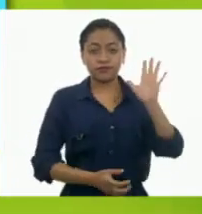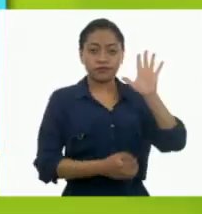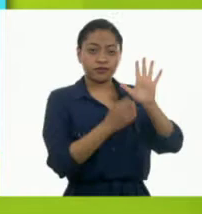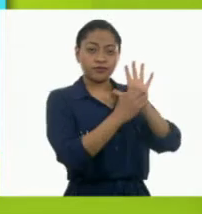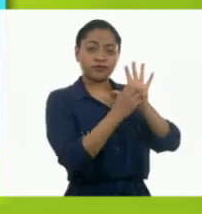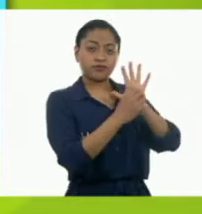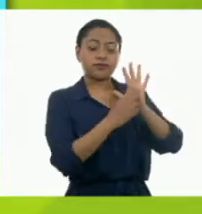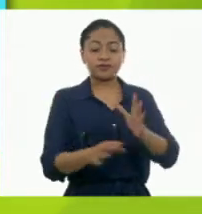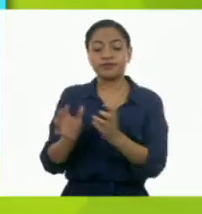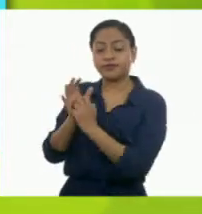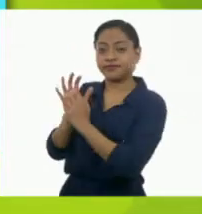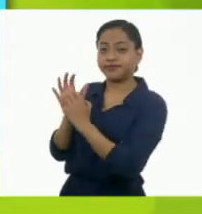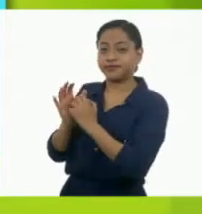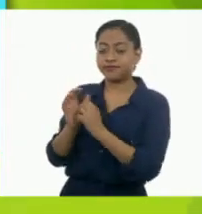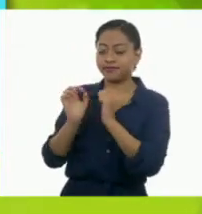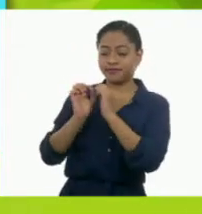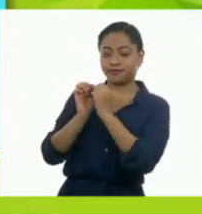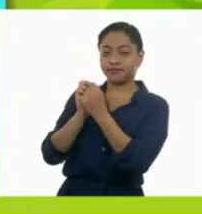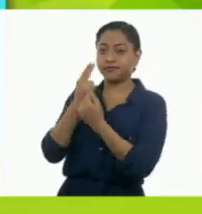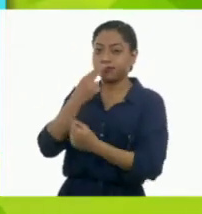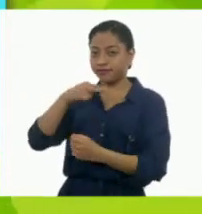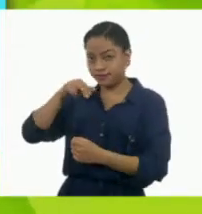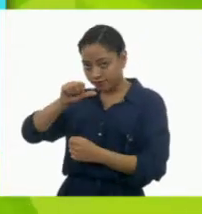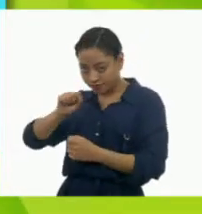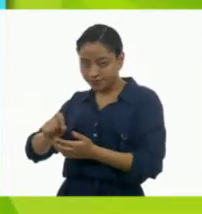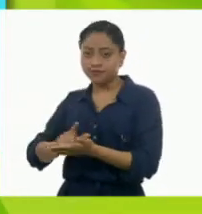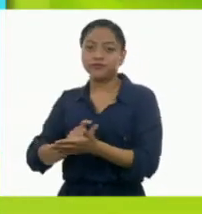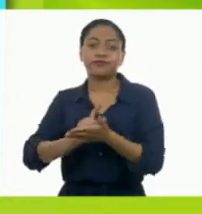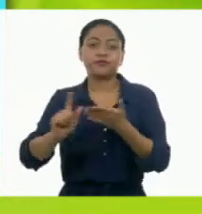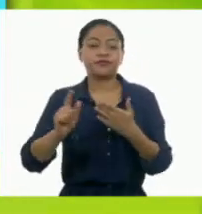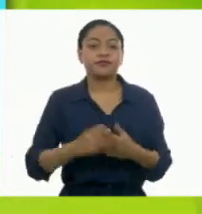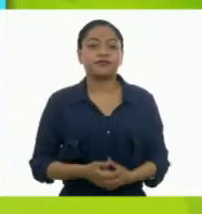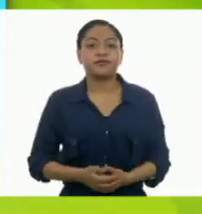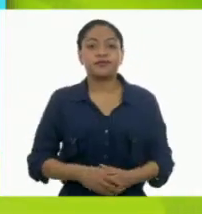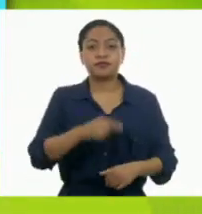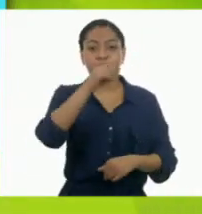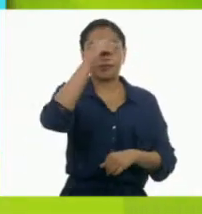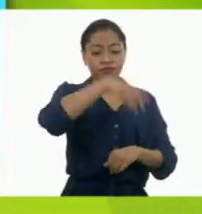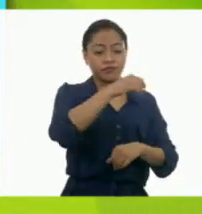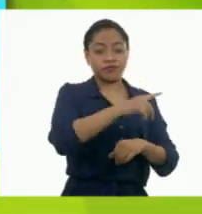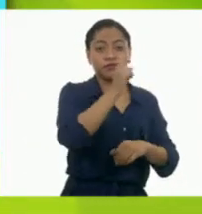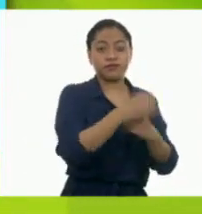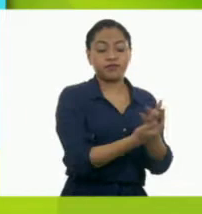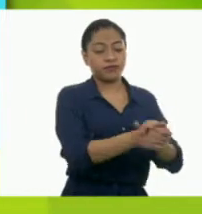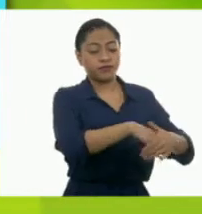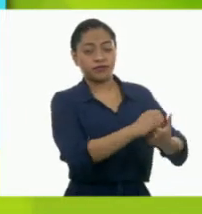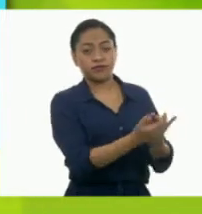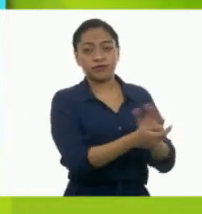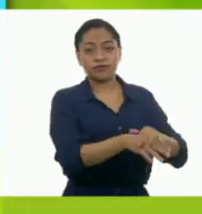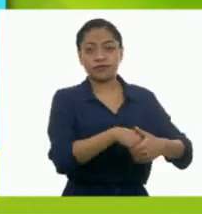que rasguñas la palma de tus manos para lavar tus uñas. Enjuaga tus manos con agua.